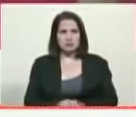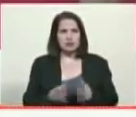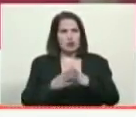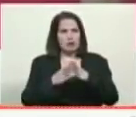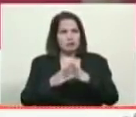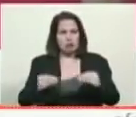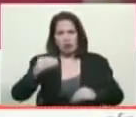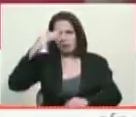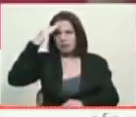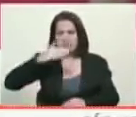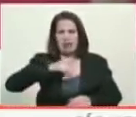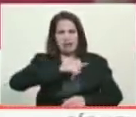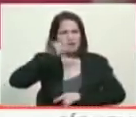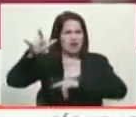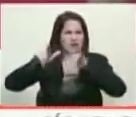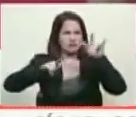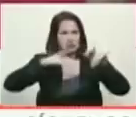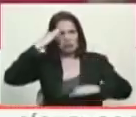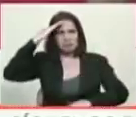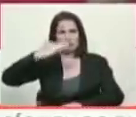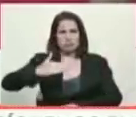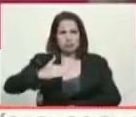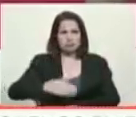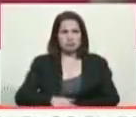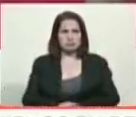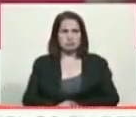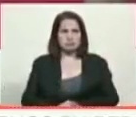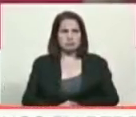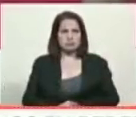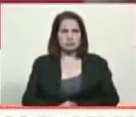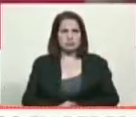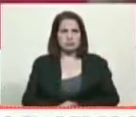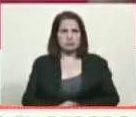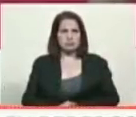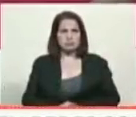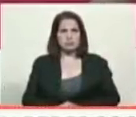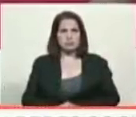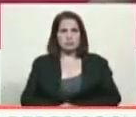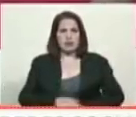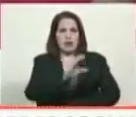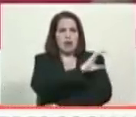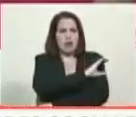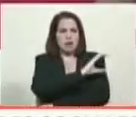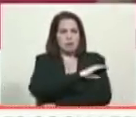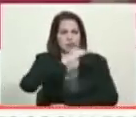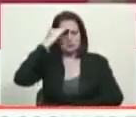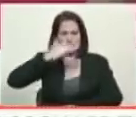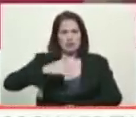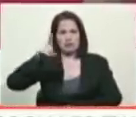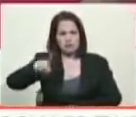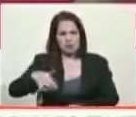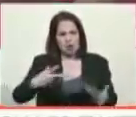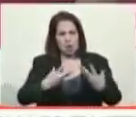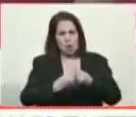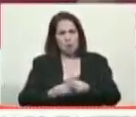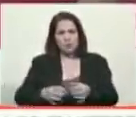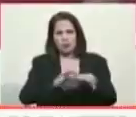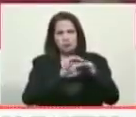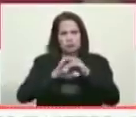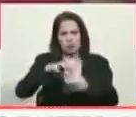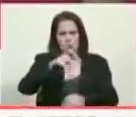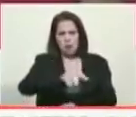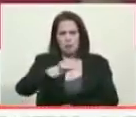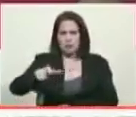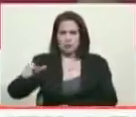Bolivariana, de la Guardia Nacional Bolivariana y de la Milicia Nacional Bolivariana. Y la unión